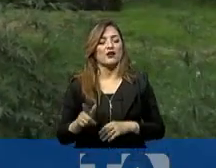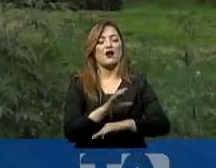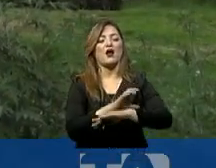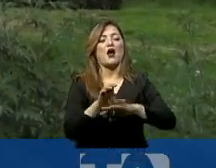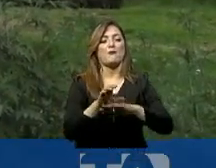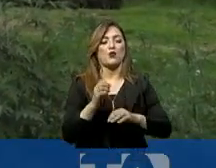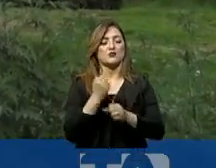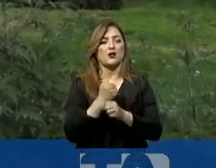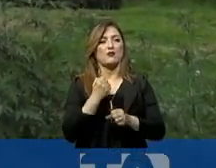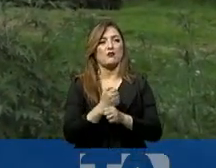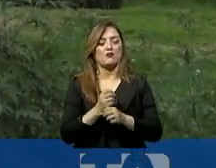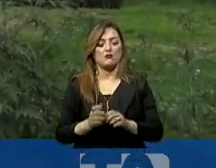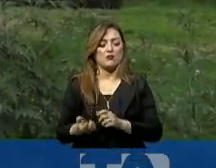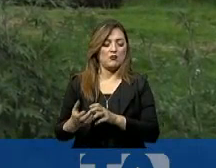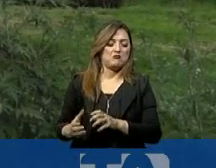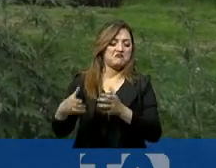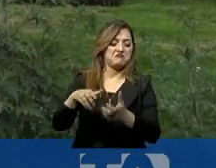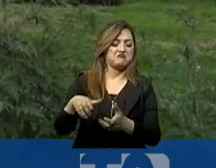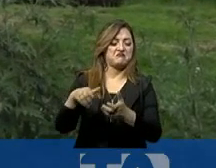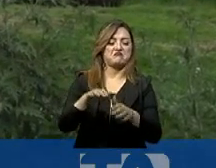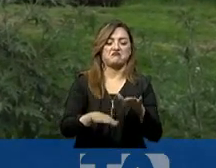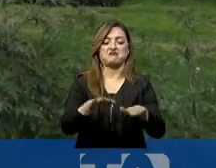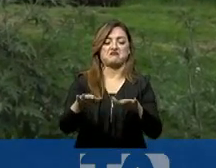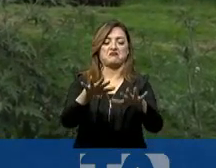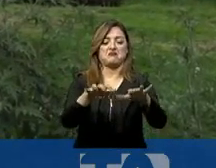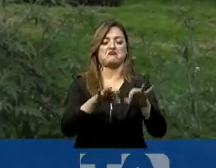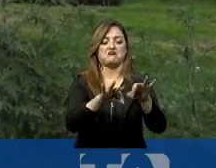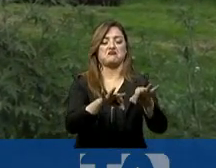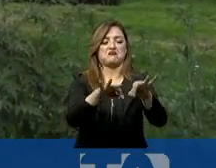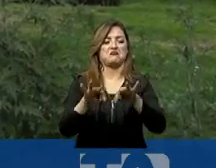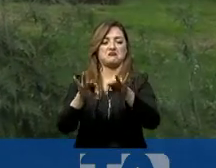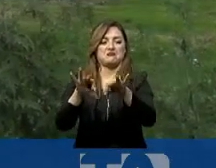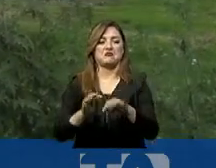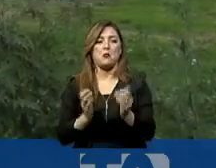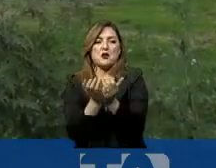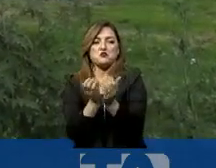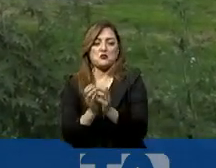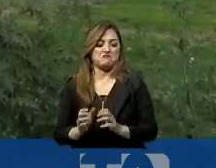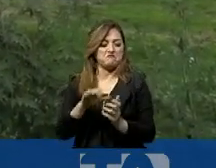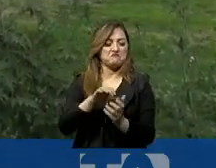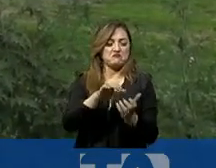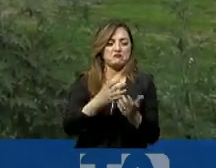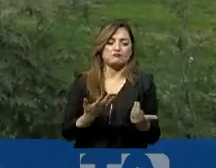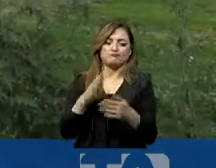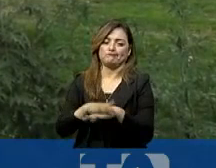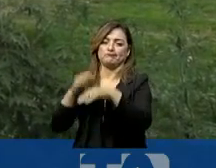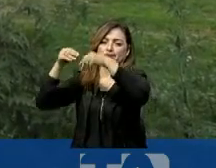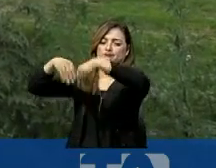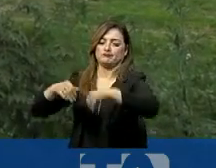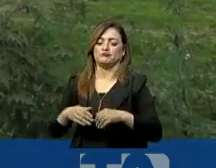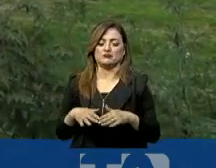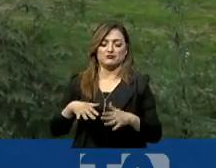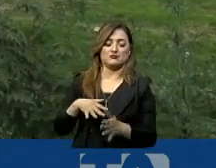hábiles, una especie de basurero. Entonces todo esto ha ocasionado que en las épocas de lluvia pues, se provoque unos